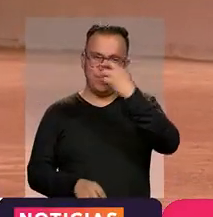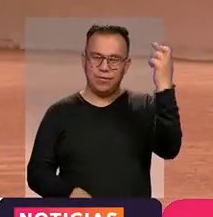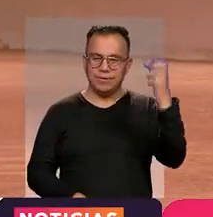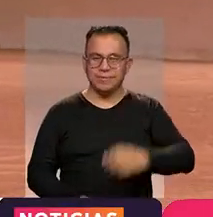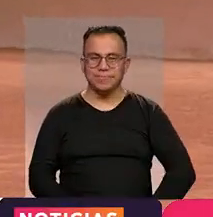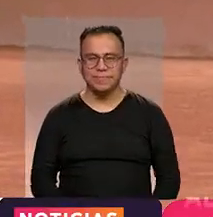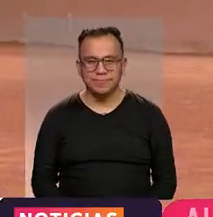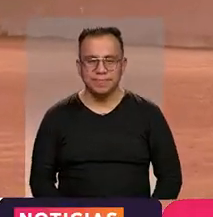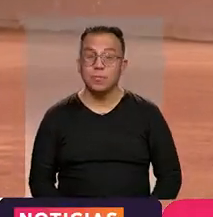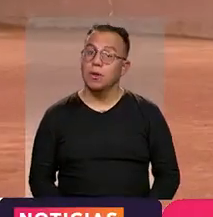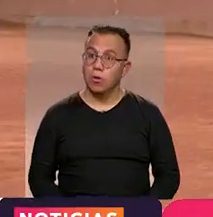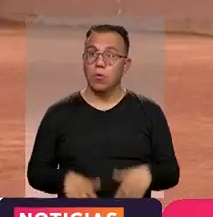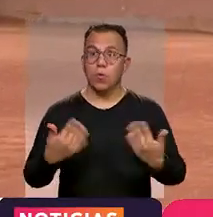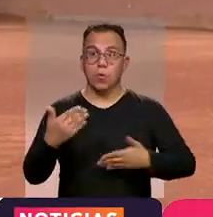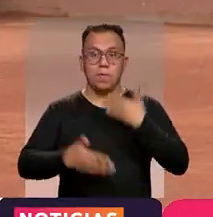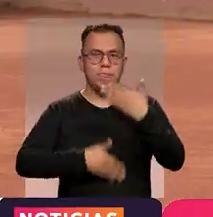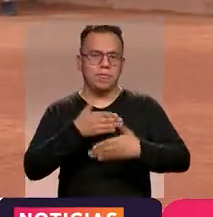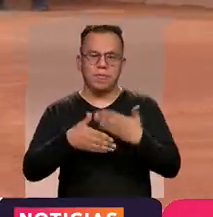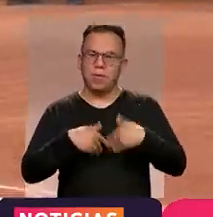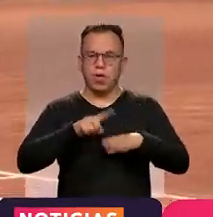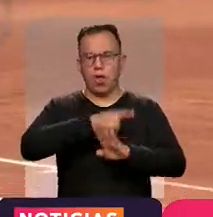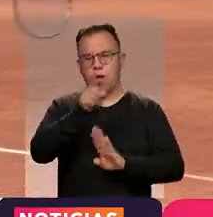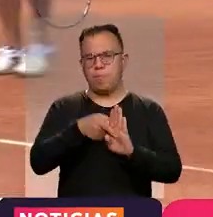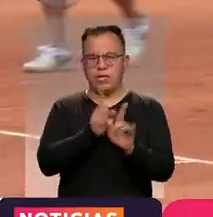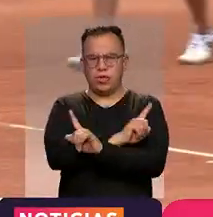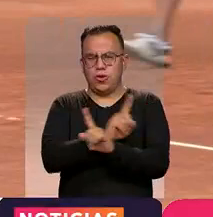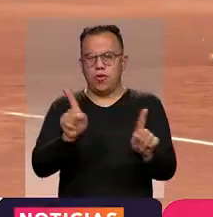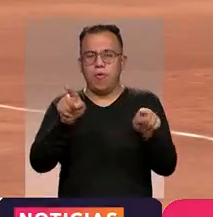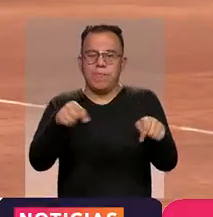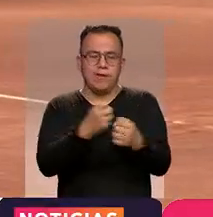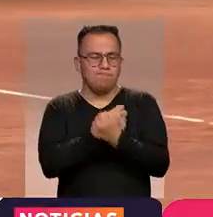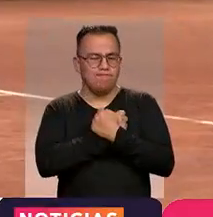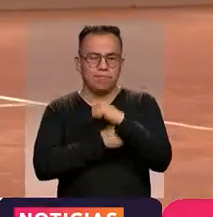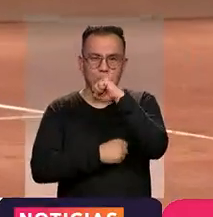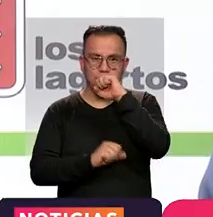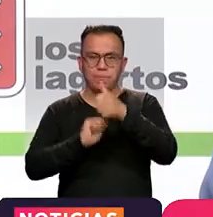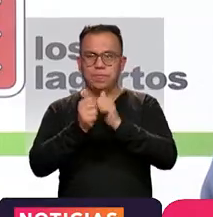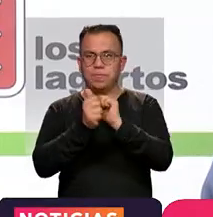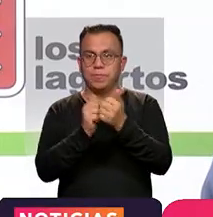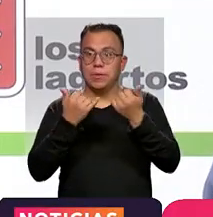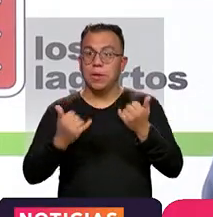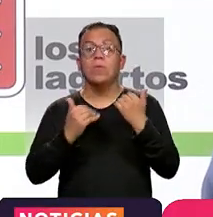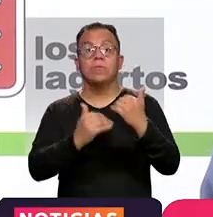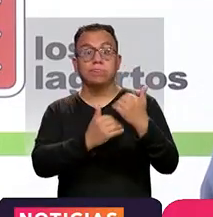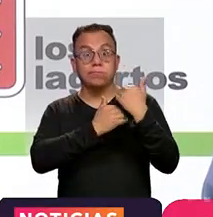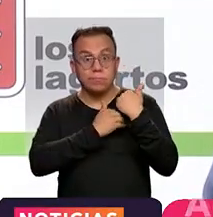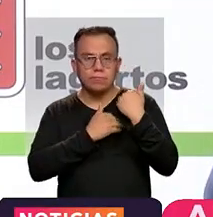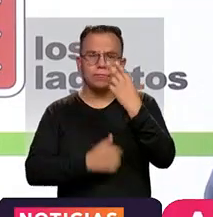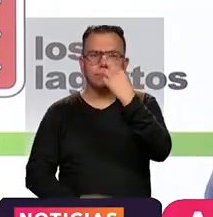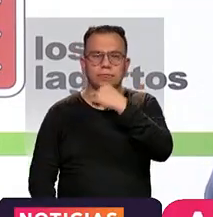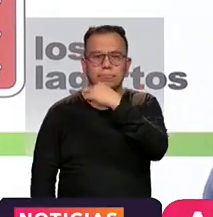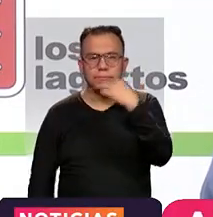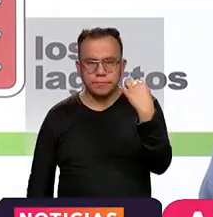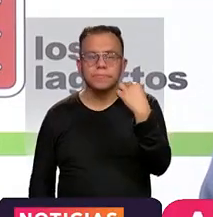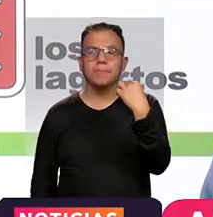Alejandro González, quien no quiere alejarse del todo del deporte que tanto ama. Tenemos una responsabilidad, un